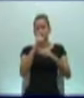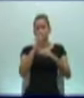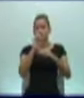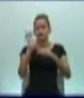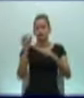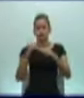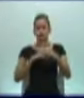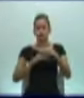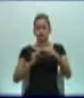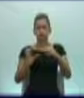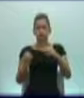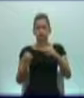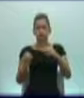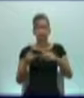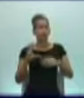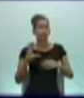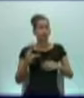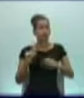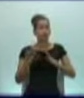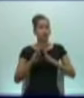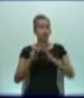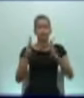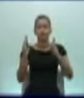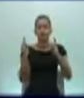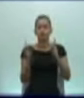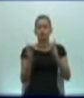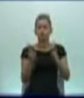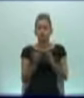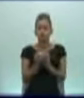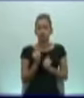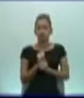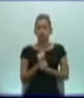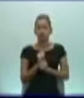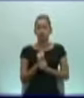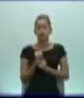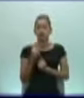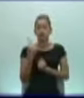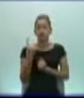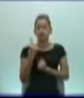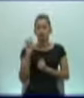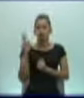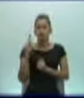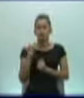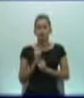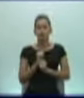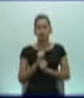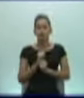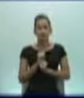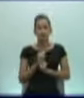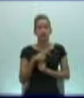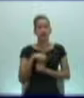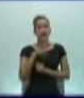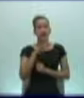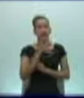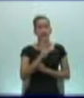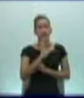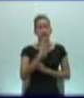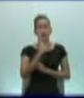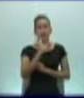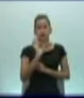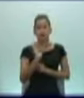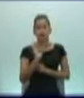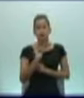del total o del todo de una cantidad determinada. El 50%, que también puede ser representada con una fracción